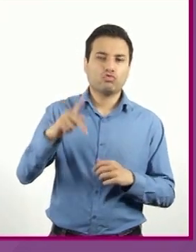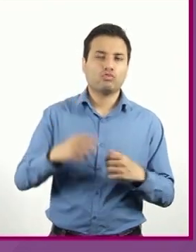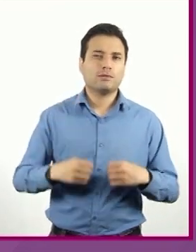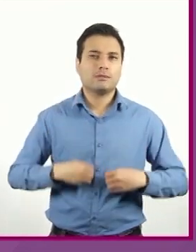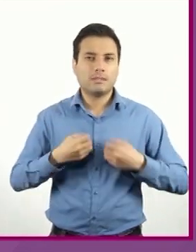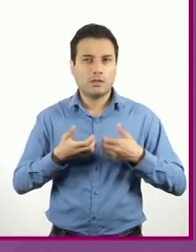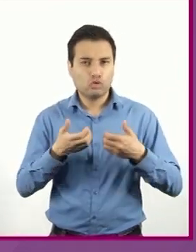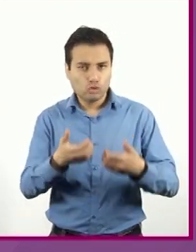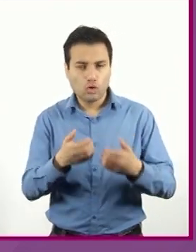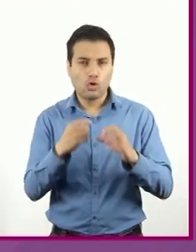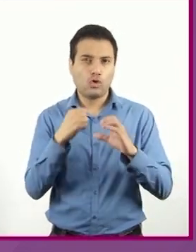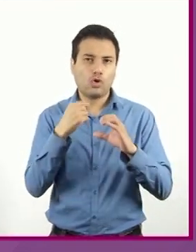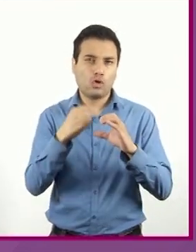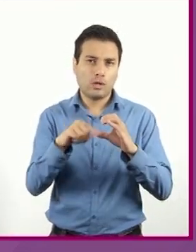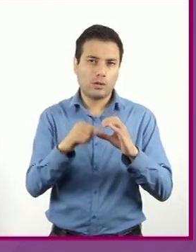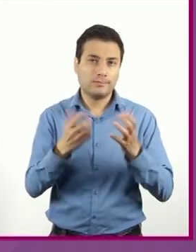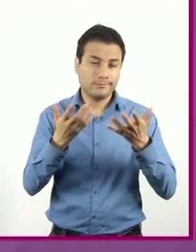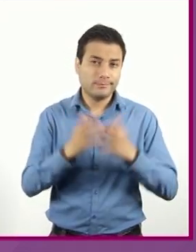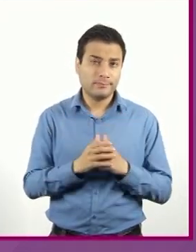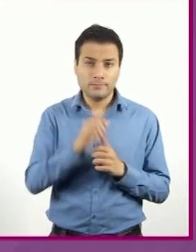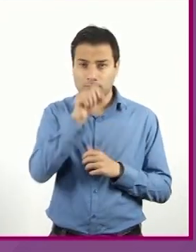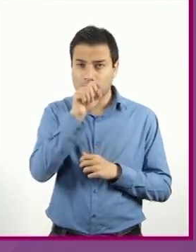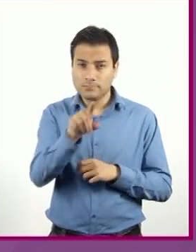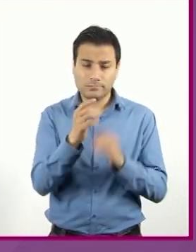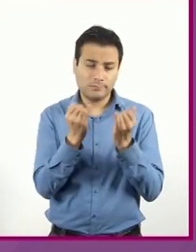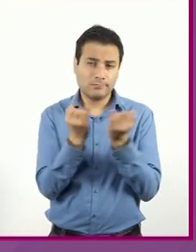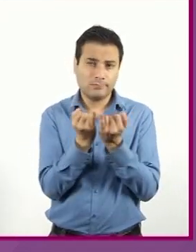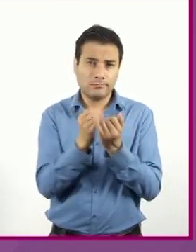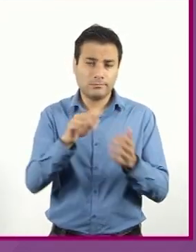correo electrónico. Hasta firmó.